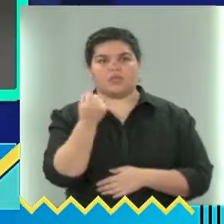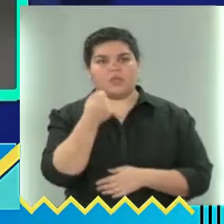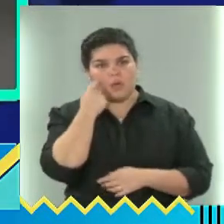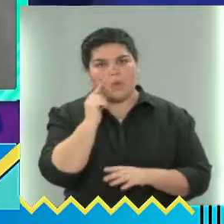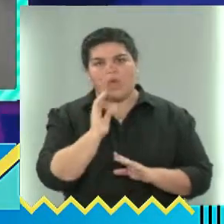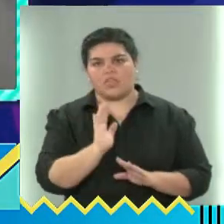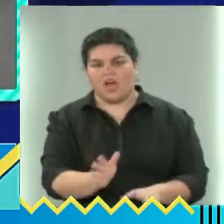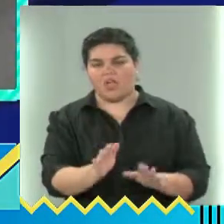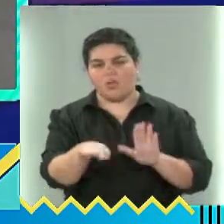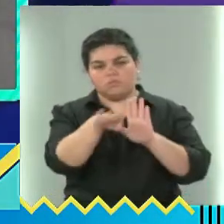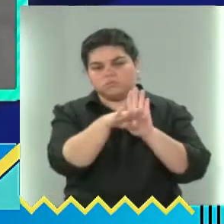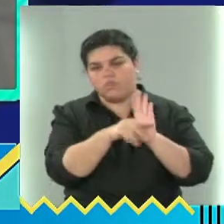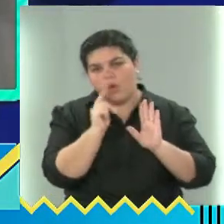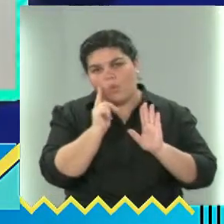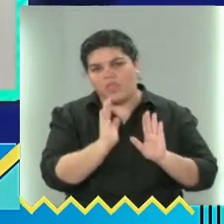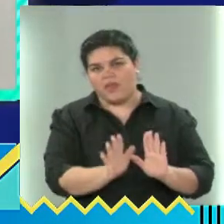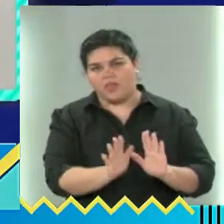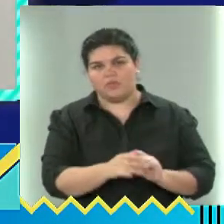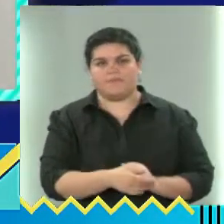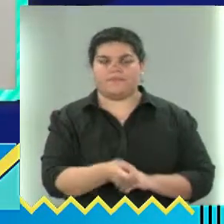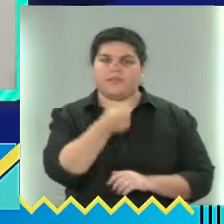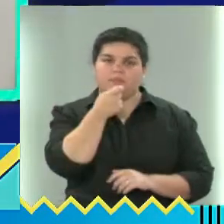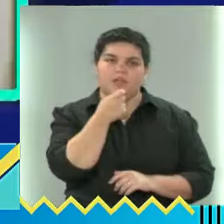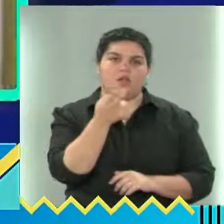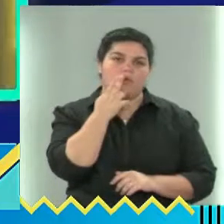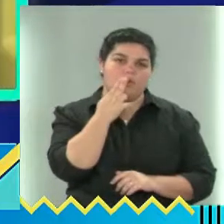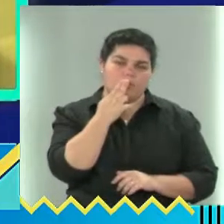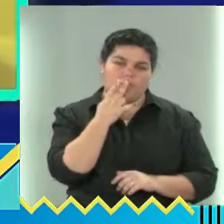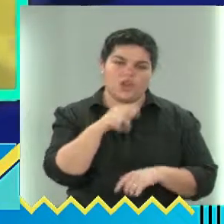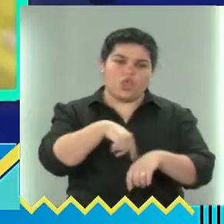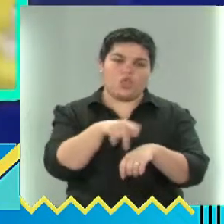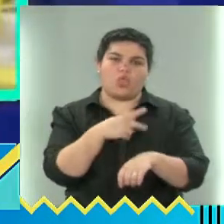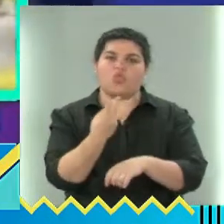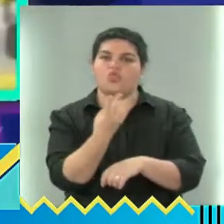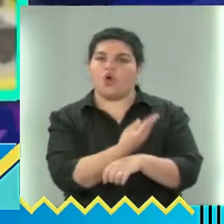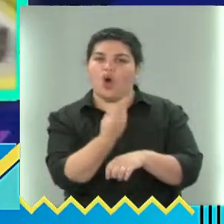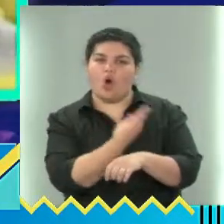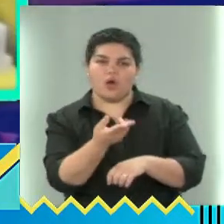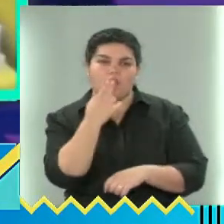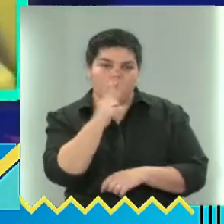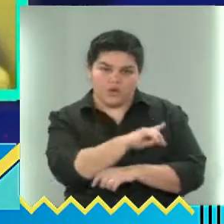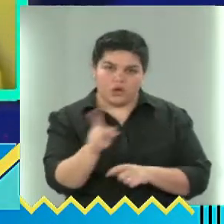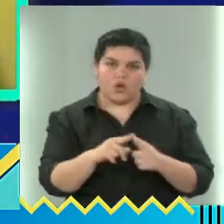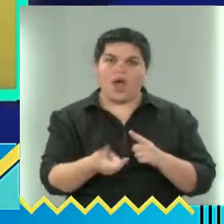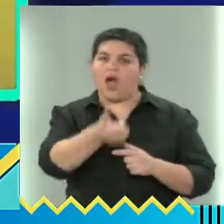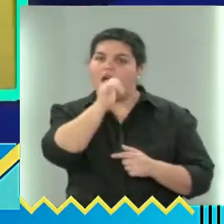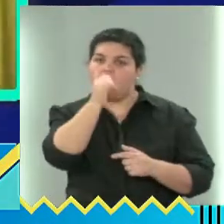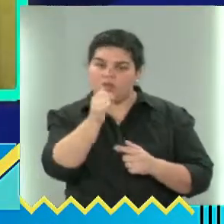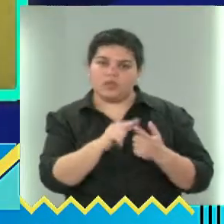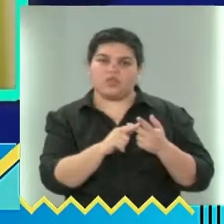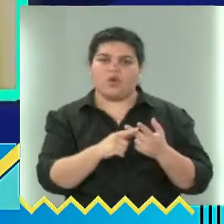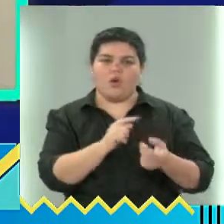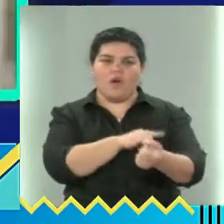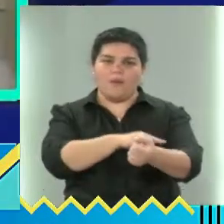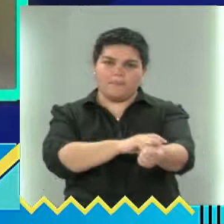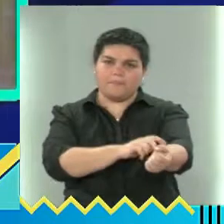recaudos después de la donación, como por ejemplo no fumar durante 2 horas, tomar suficiente líquido, no hacer mucha fuerza con el brazo en el